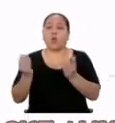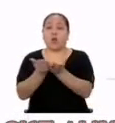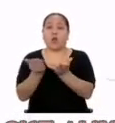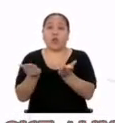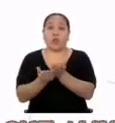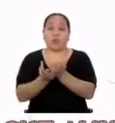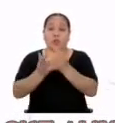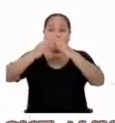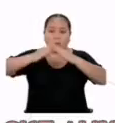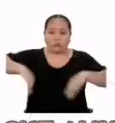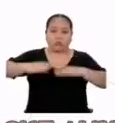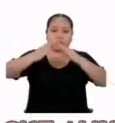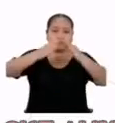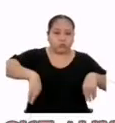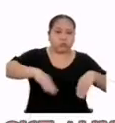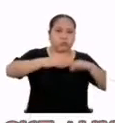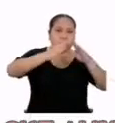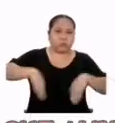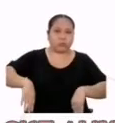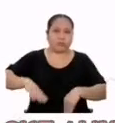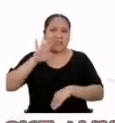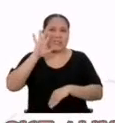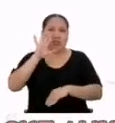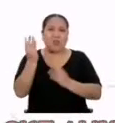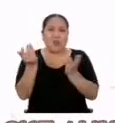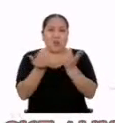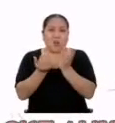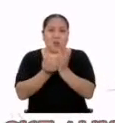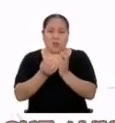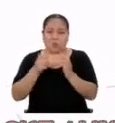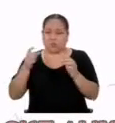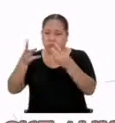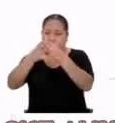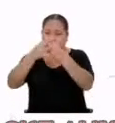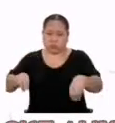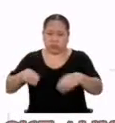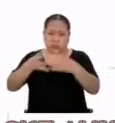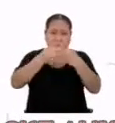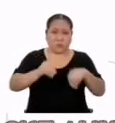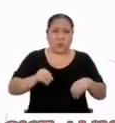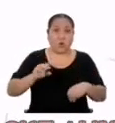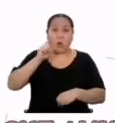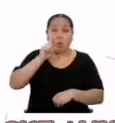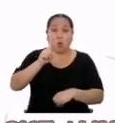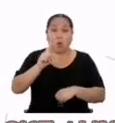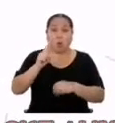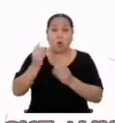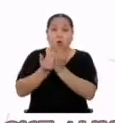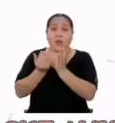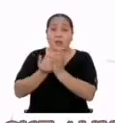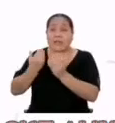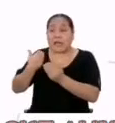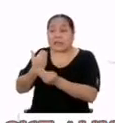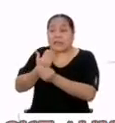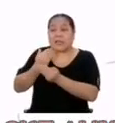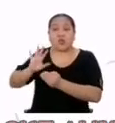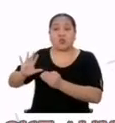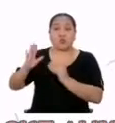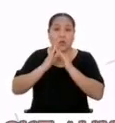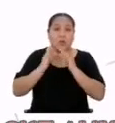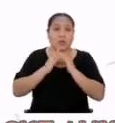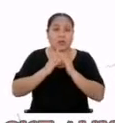Han destruido 5 escuelas más. Una de ellas estaba cerca de mi casa.